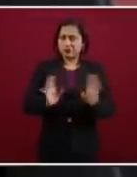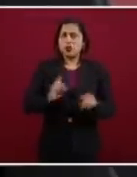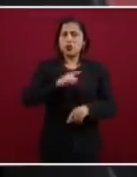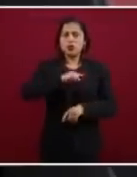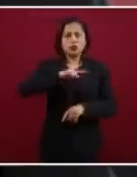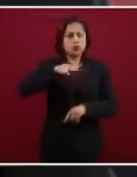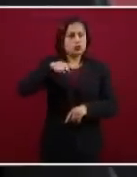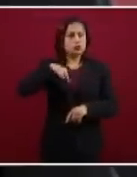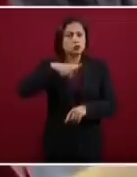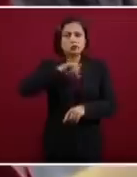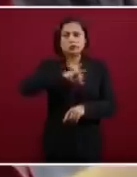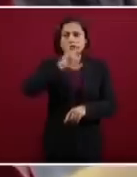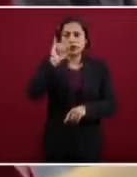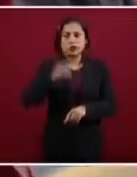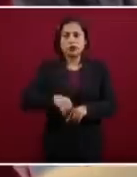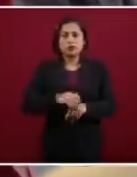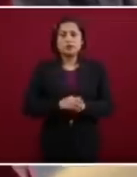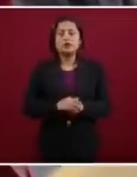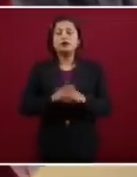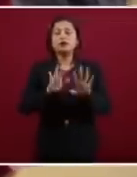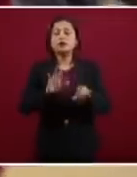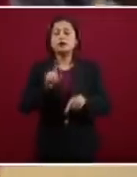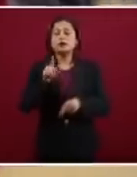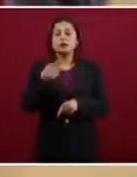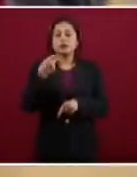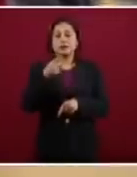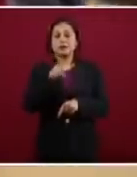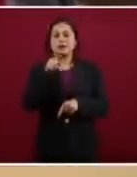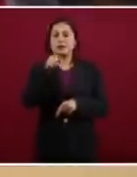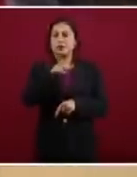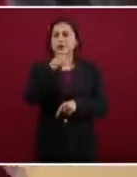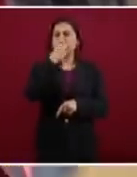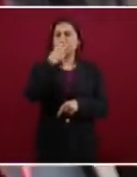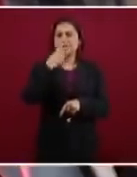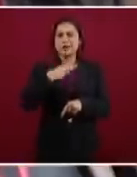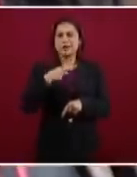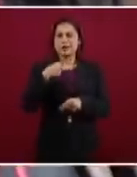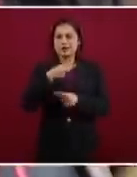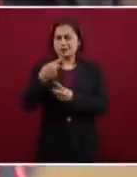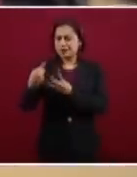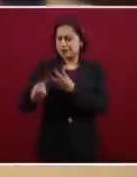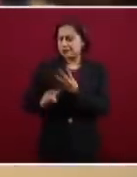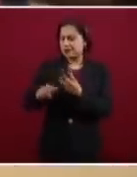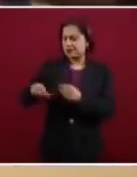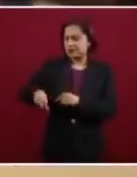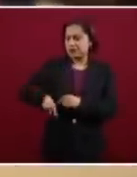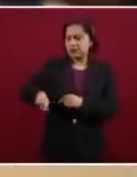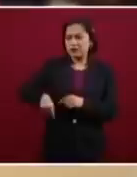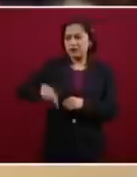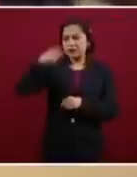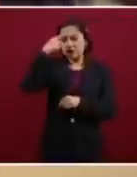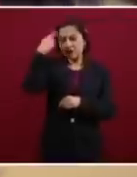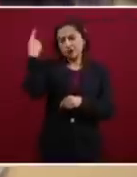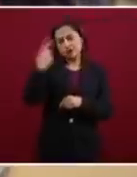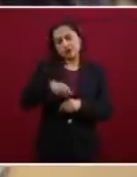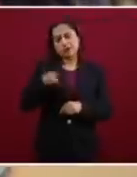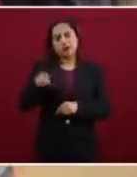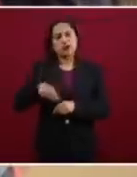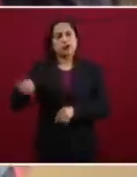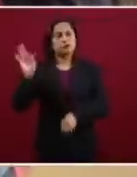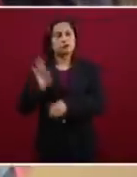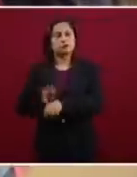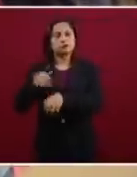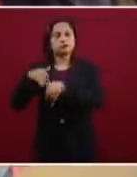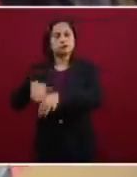injusticia pero está justificando los medios del estado para lograr las manifestaciones de impacto ambiental entonces es